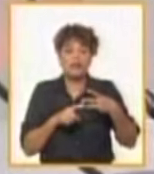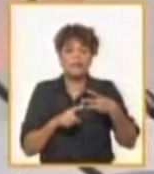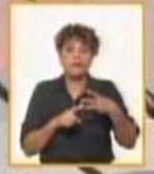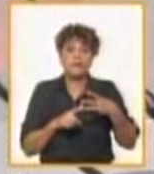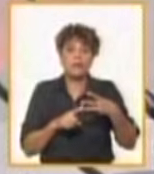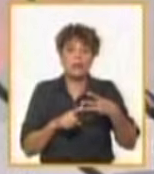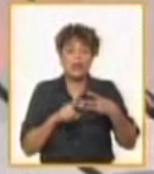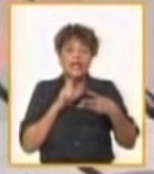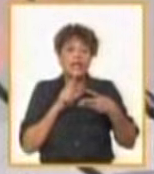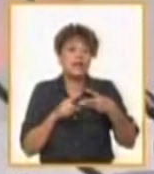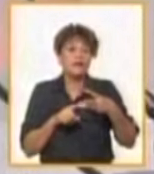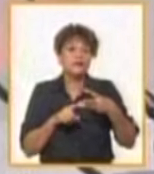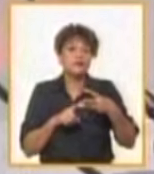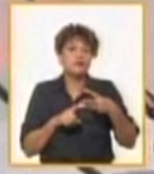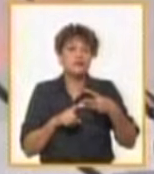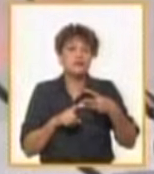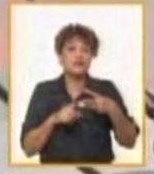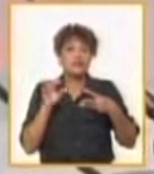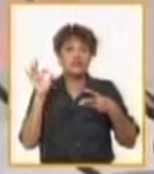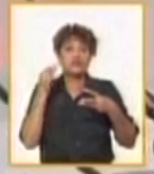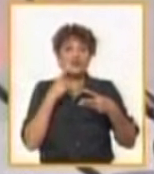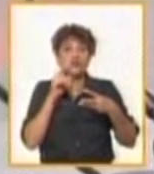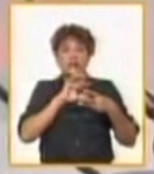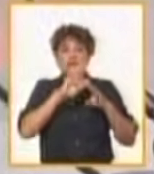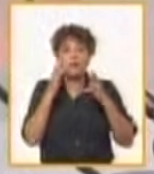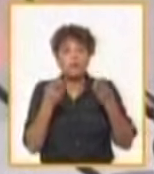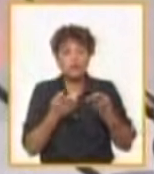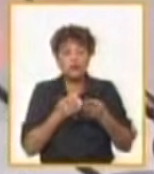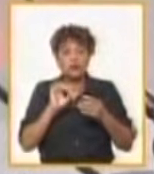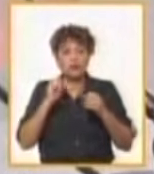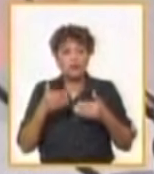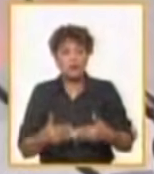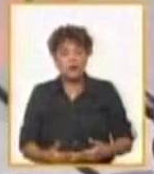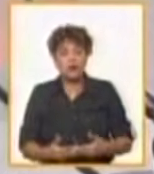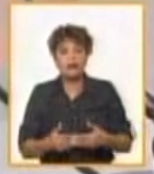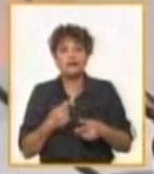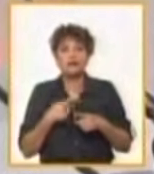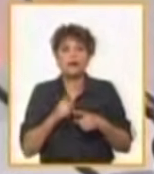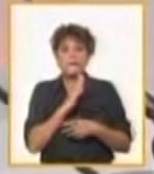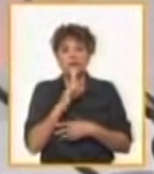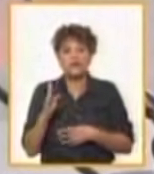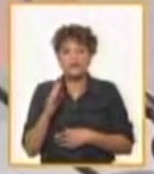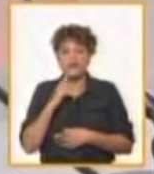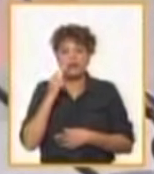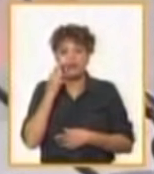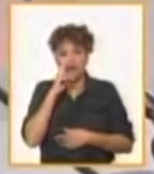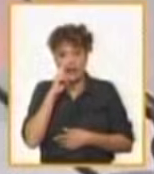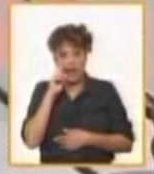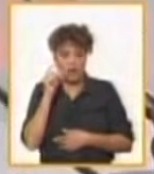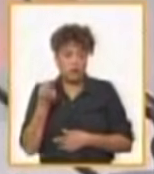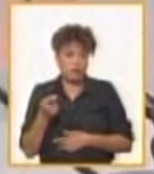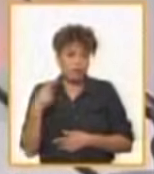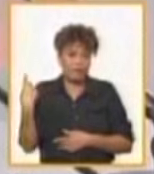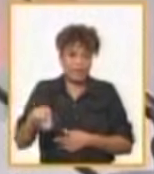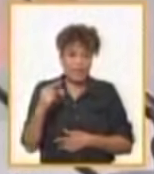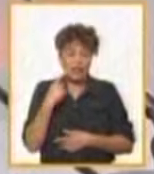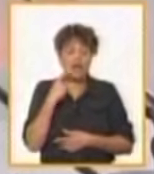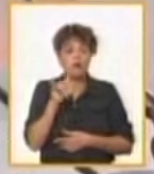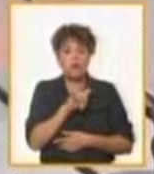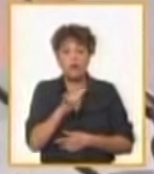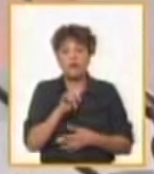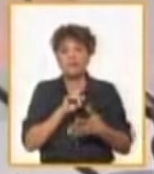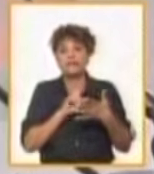Retamar. Ese sol del mundo moral, de Cintio Vitier. Biografía de un cimarrón, de Miguel Barnet.